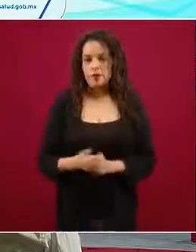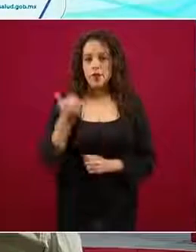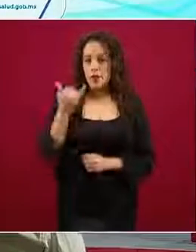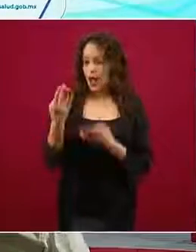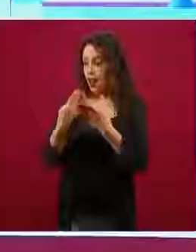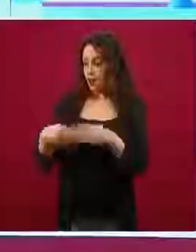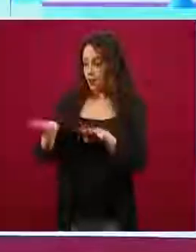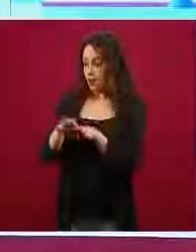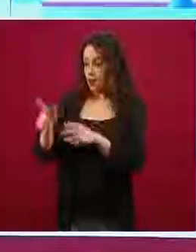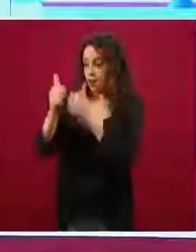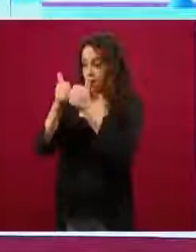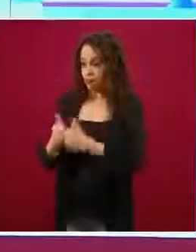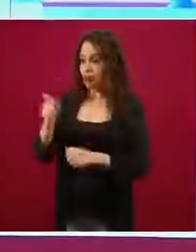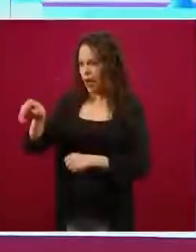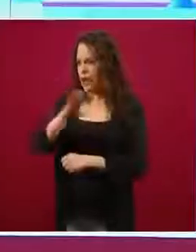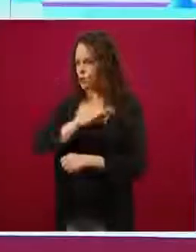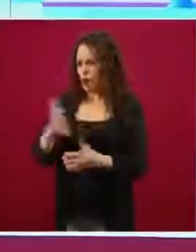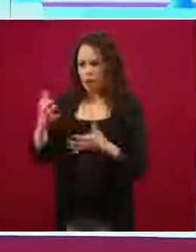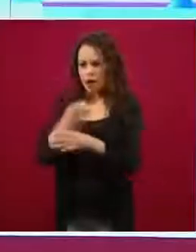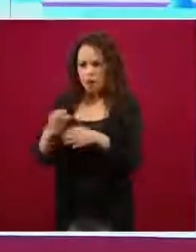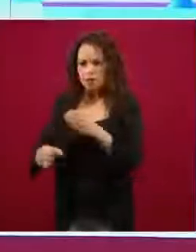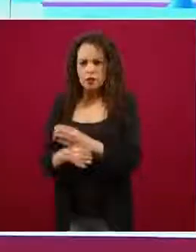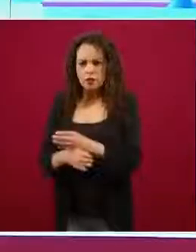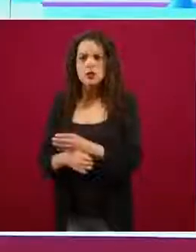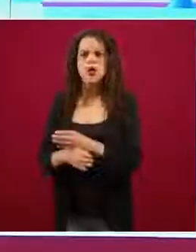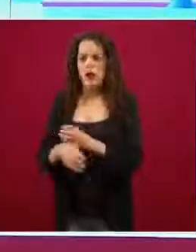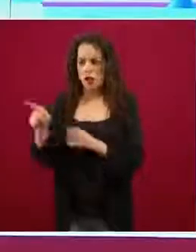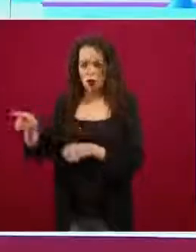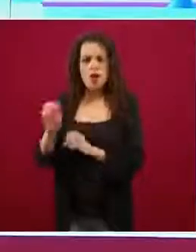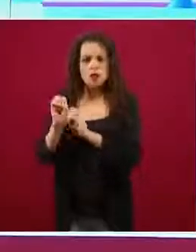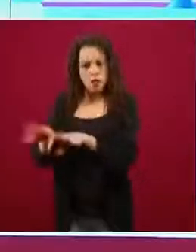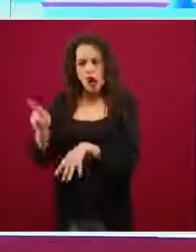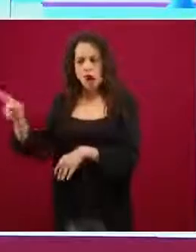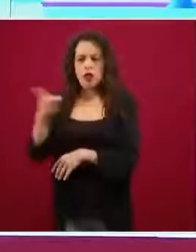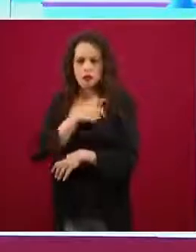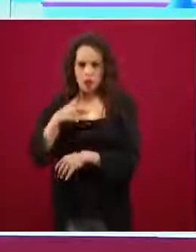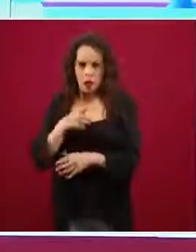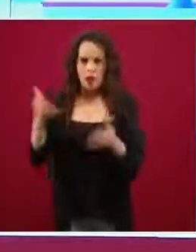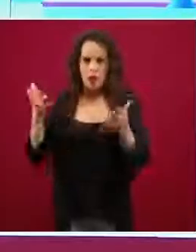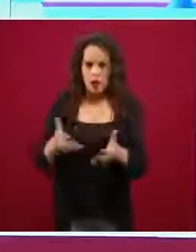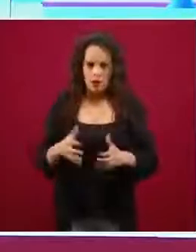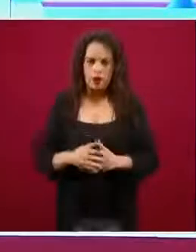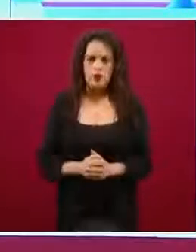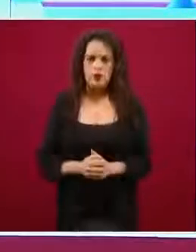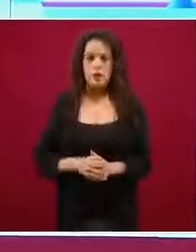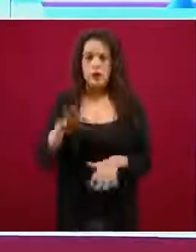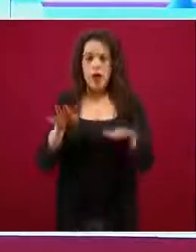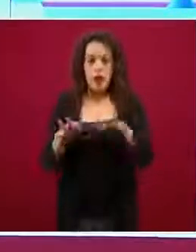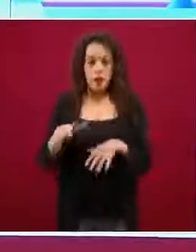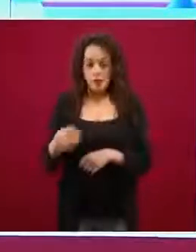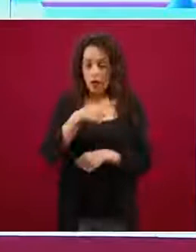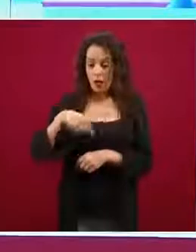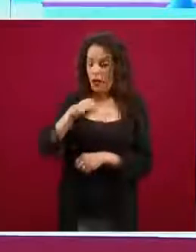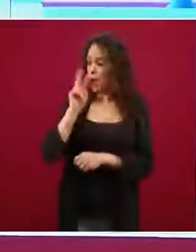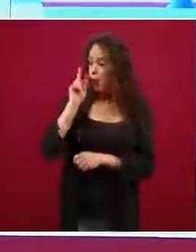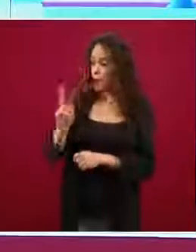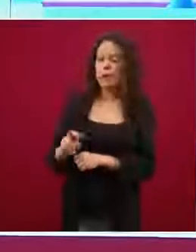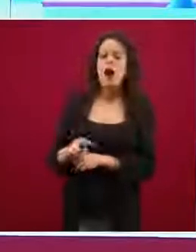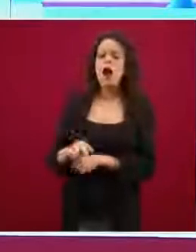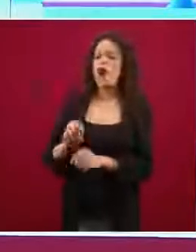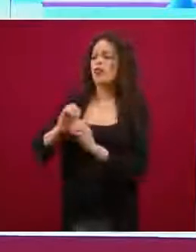que cuando tenemos ya a los adultos mayores con nosotros no queremos que hagan nada ni que laven un plato porque ya trabajaron toda su vida. Todos